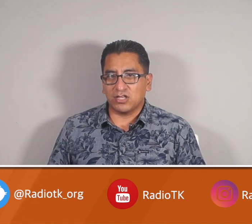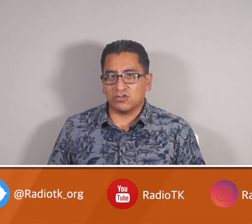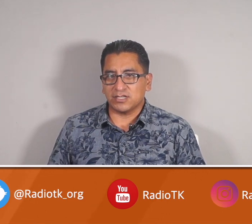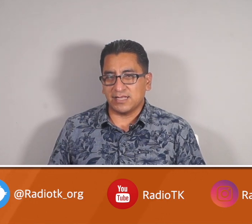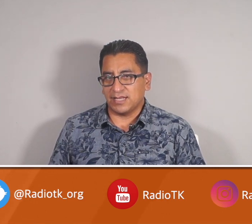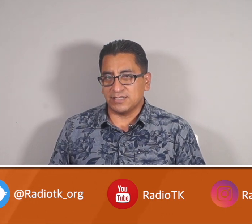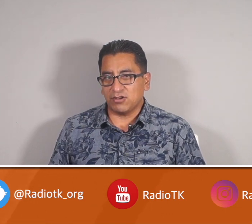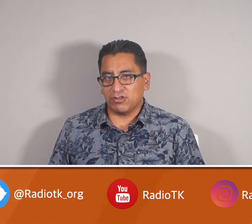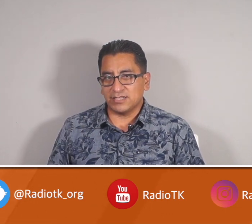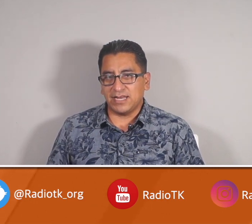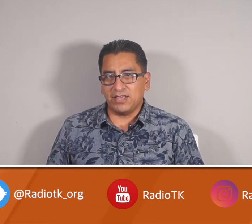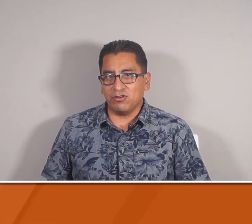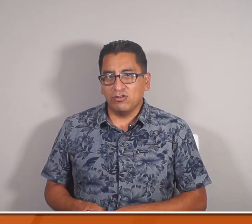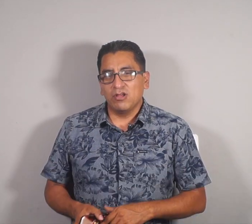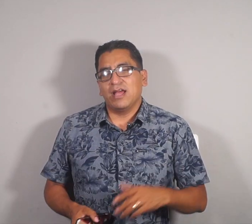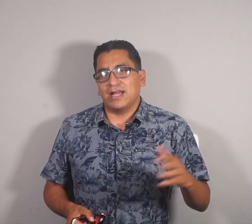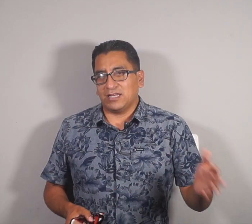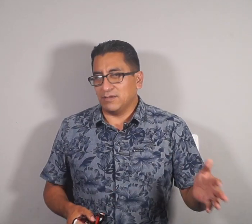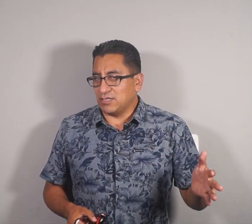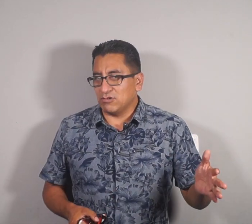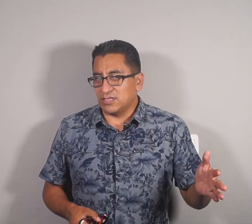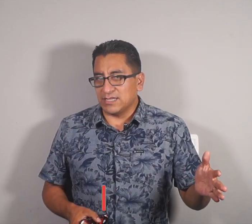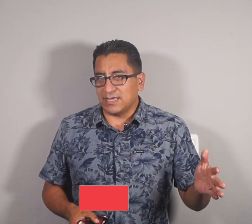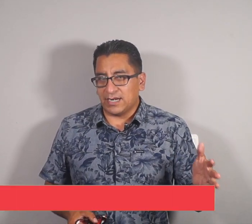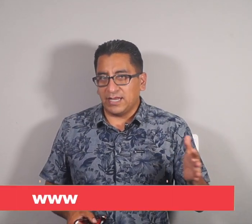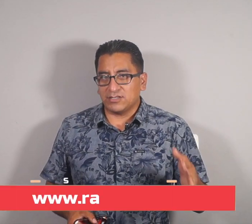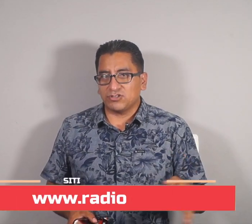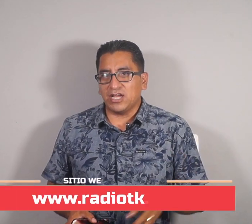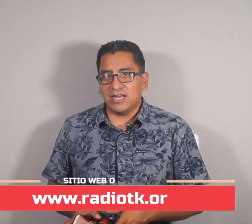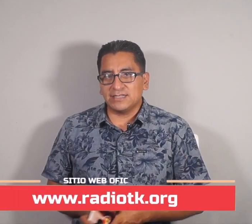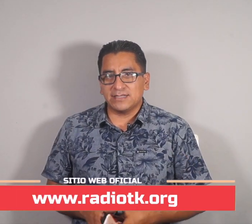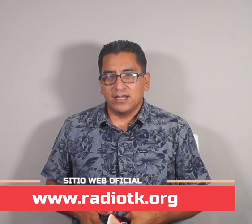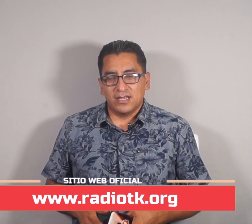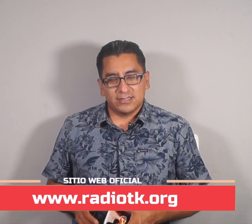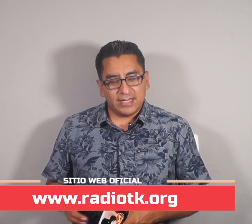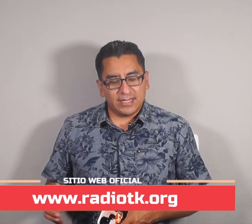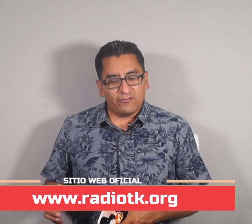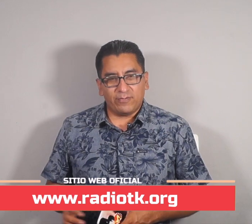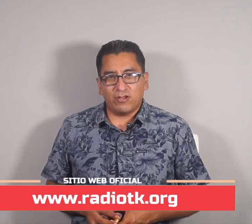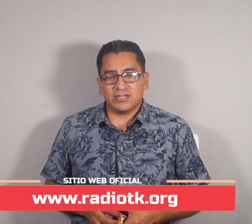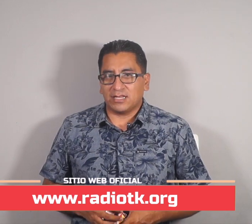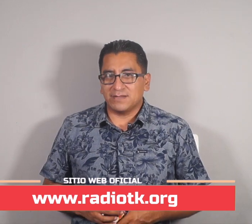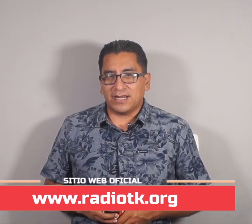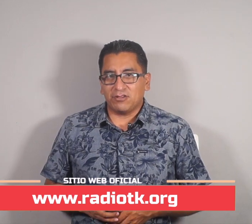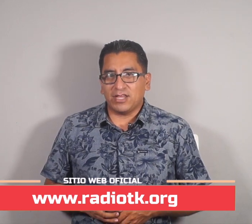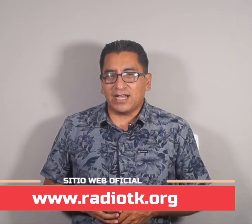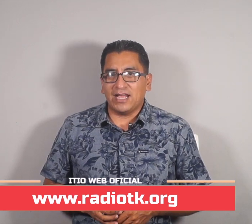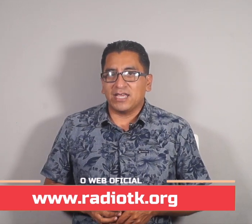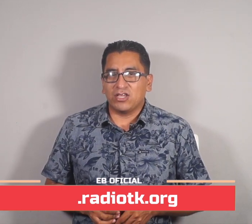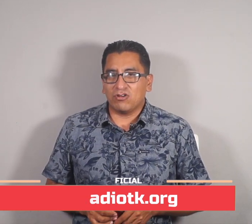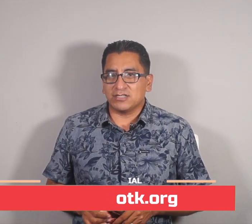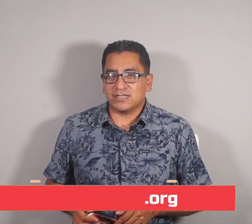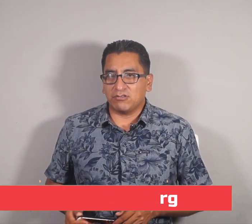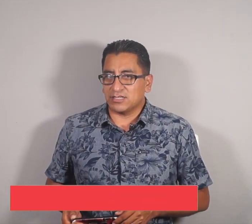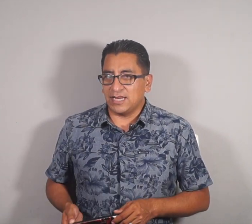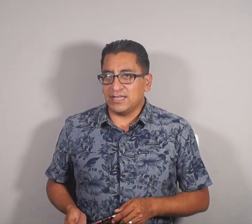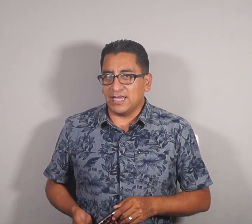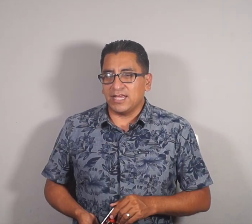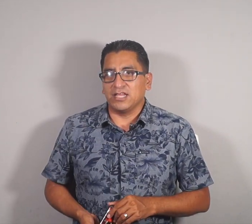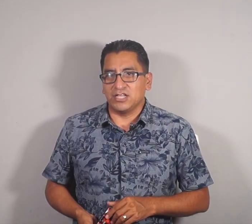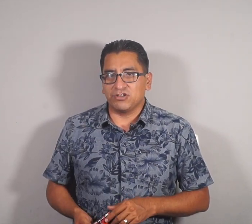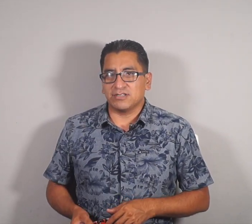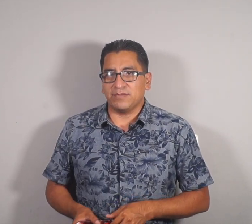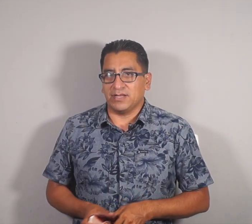los 365 días del año a través de nuestras redes sociales sigan informados a través de radio teca y yo les deseo un